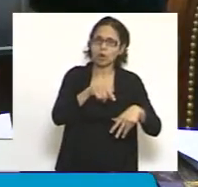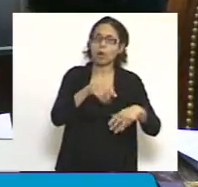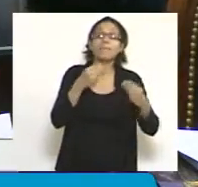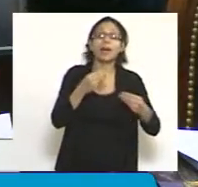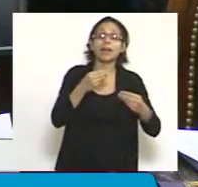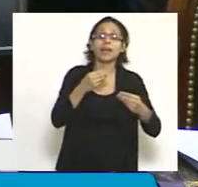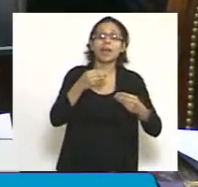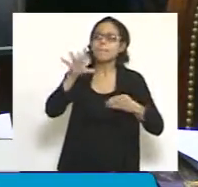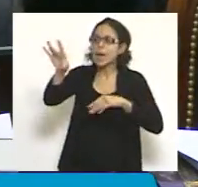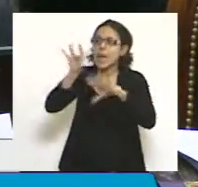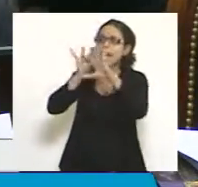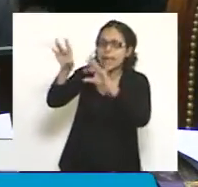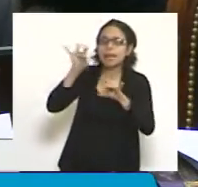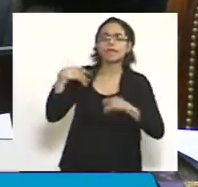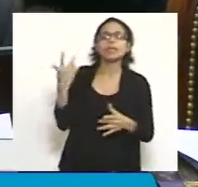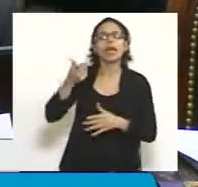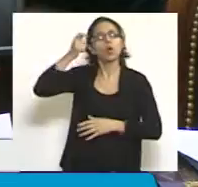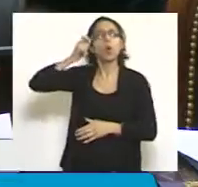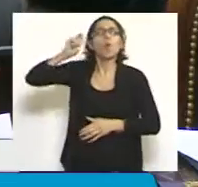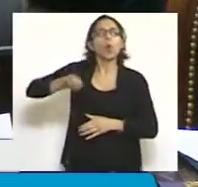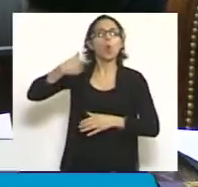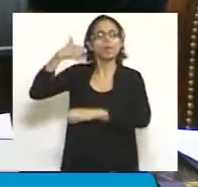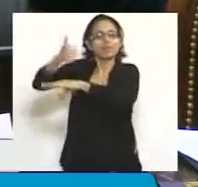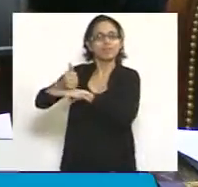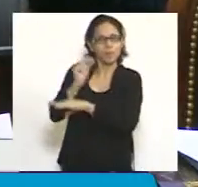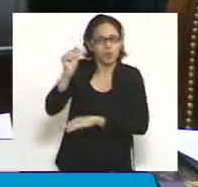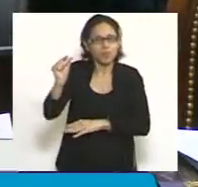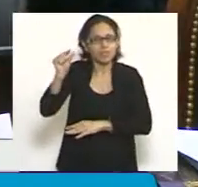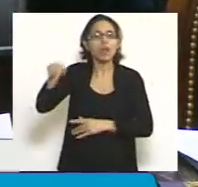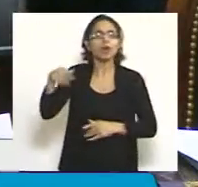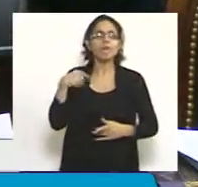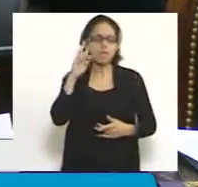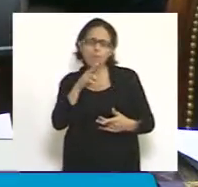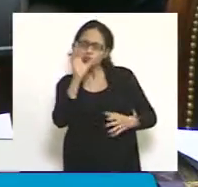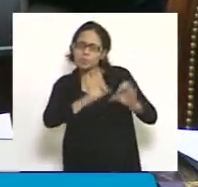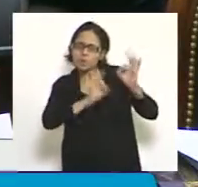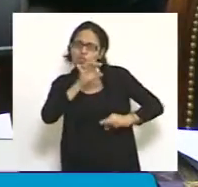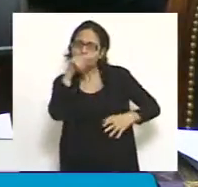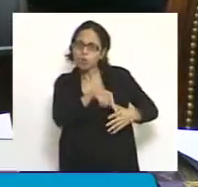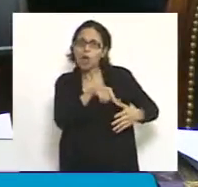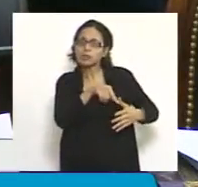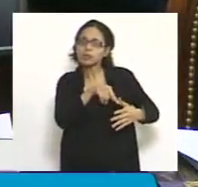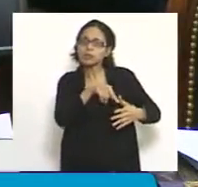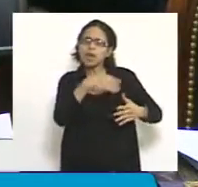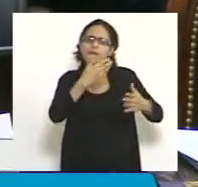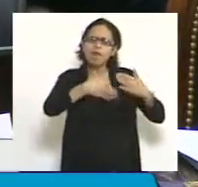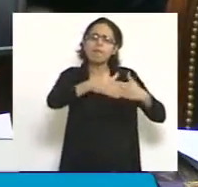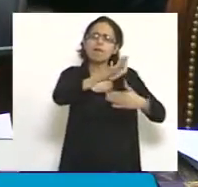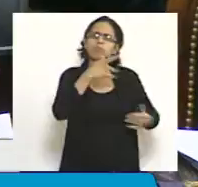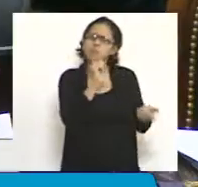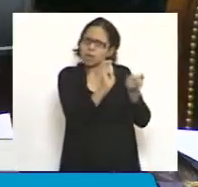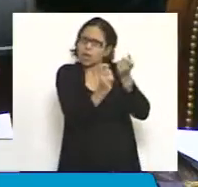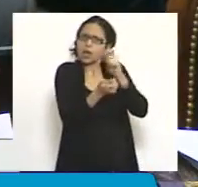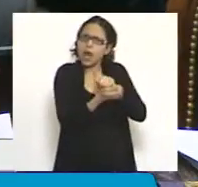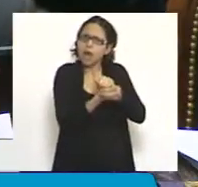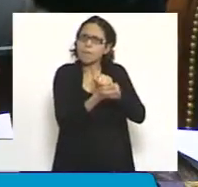de los jueces subrogantes. Vemos allí que con este proyecto se va a modificar no